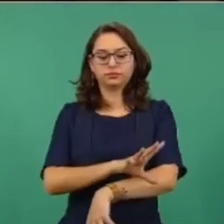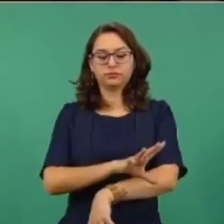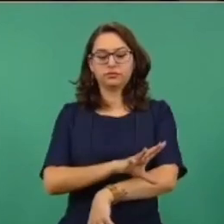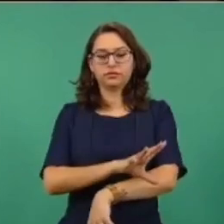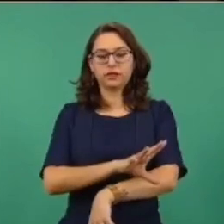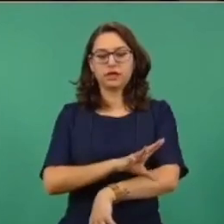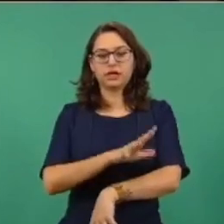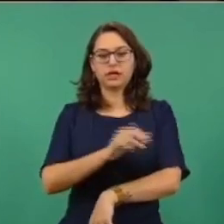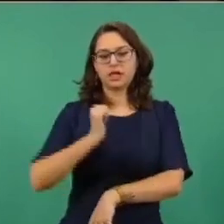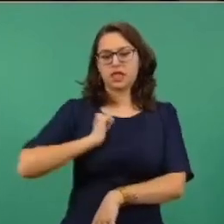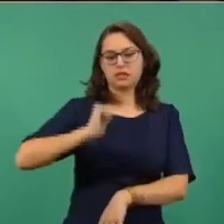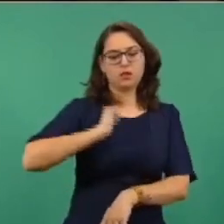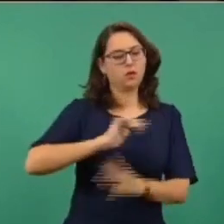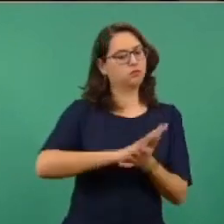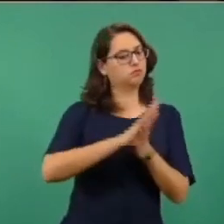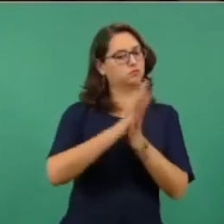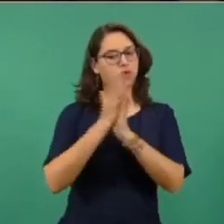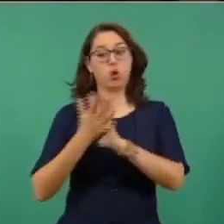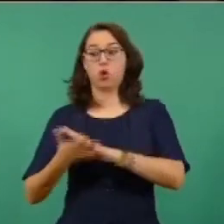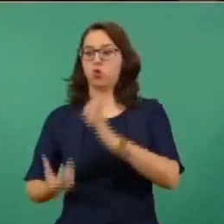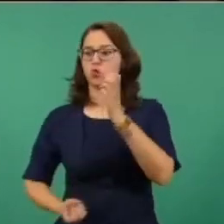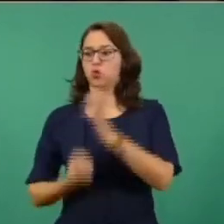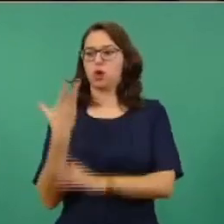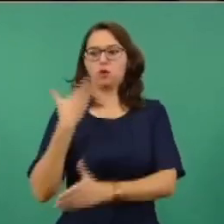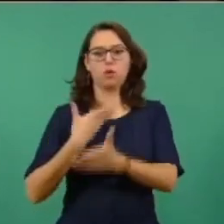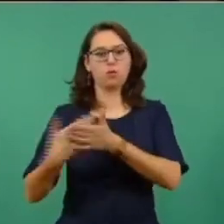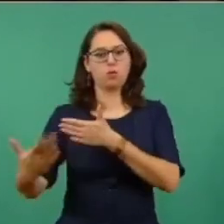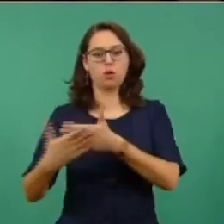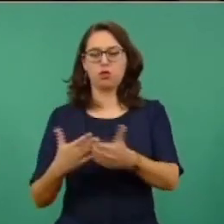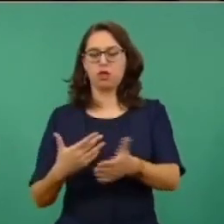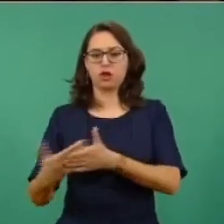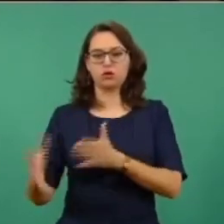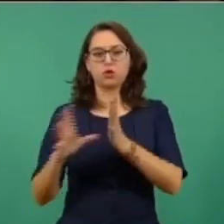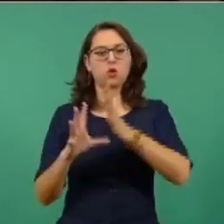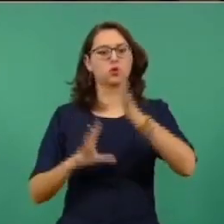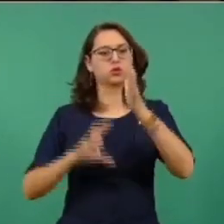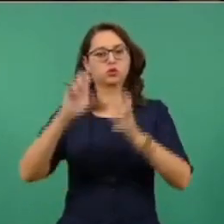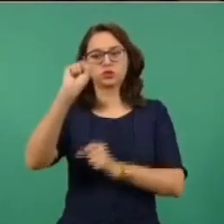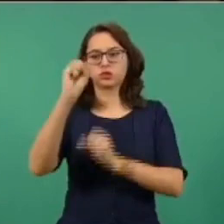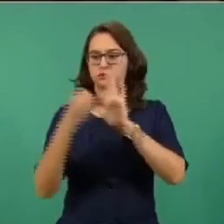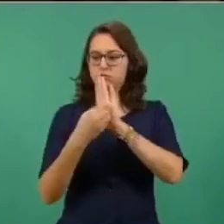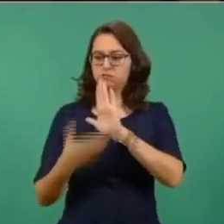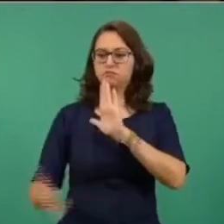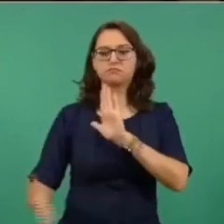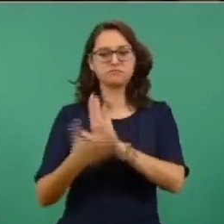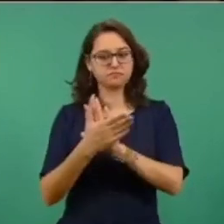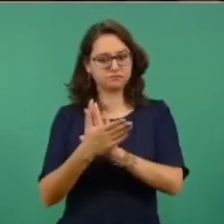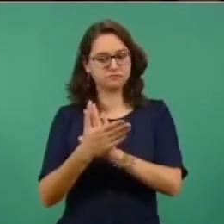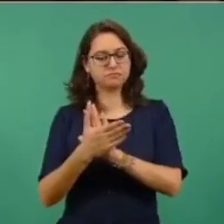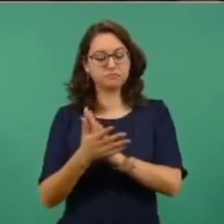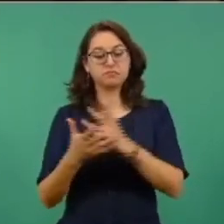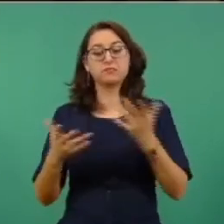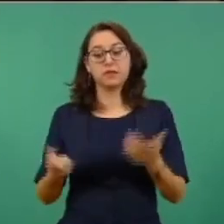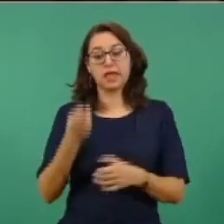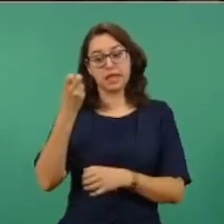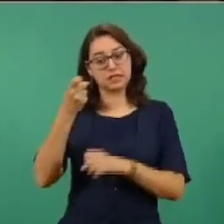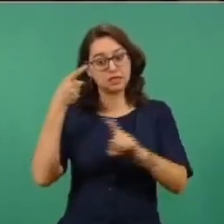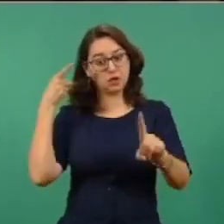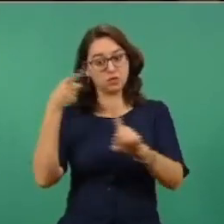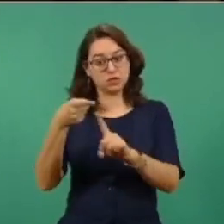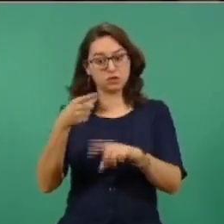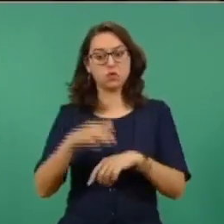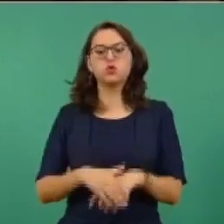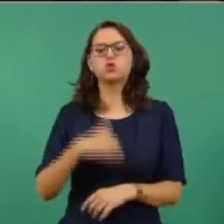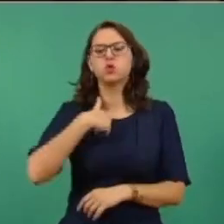es lo que busca esta reforma. En consecuencia, presidente, bajo esta premisa me gustaría preguntarle dos cosas. La primera